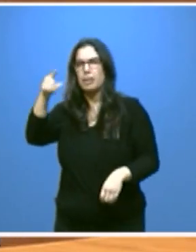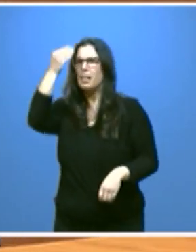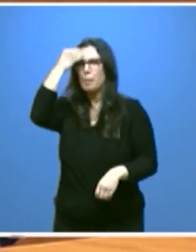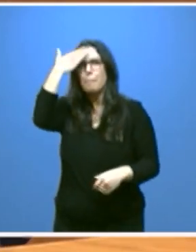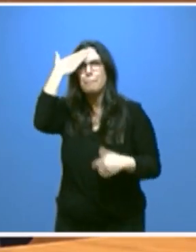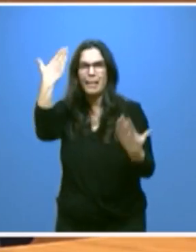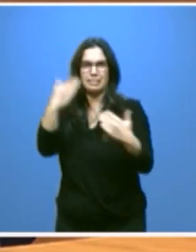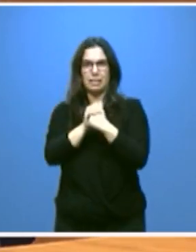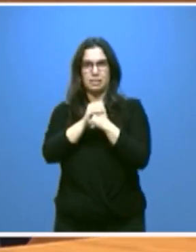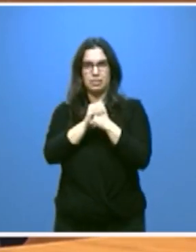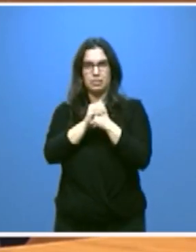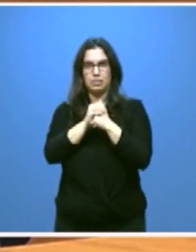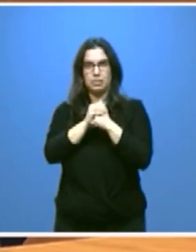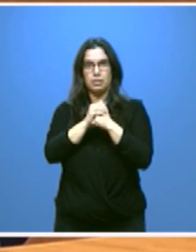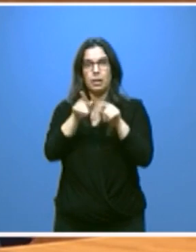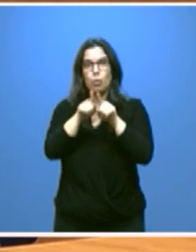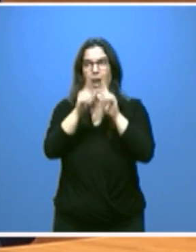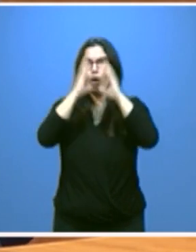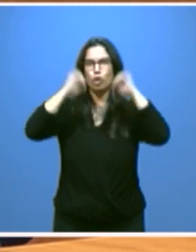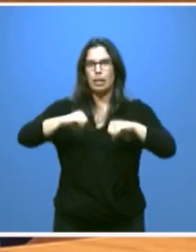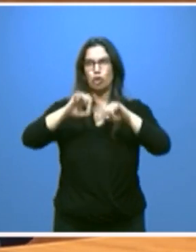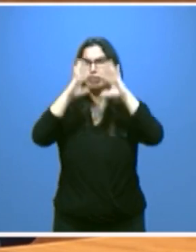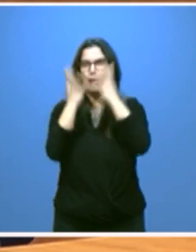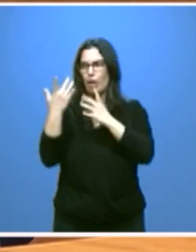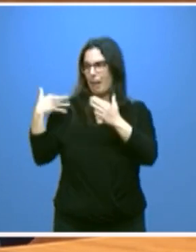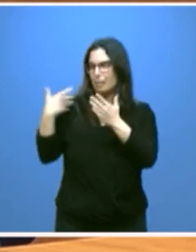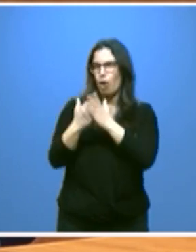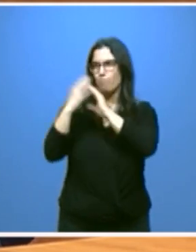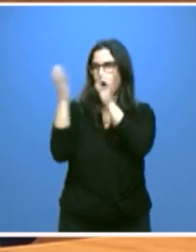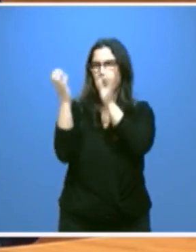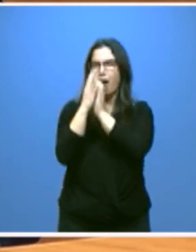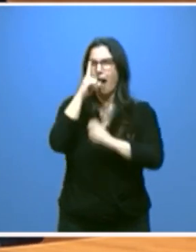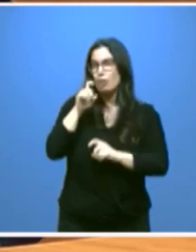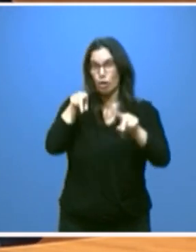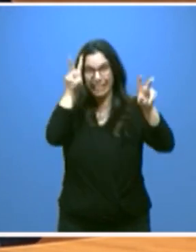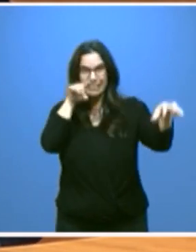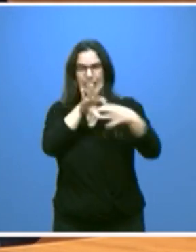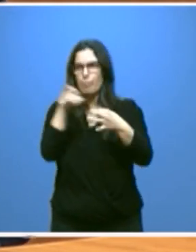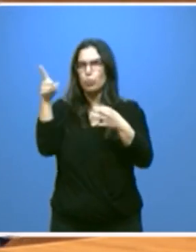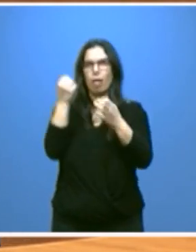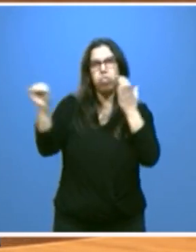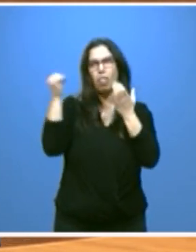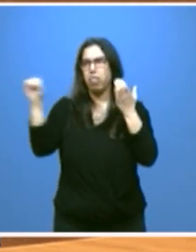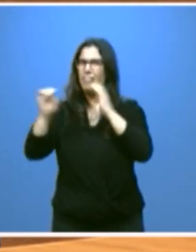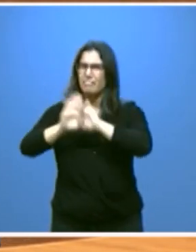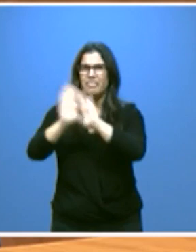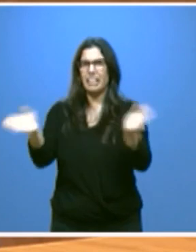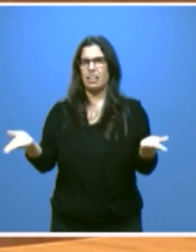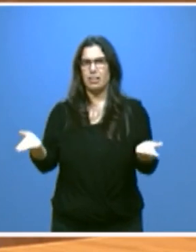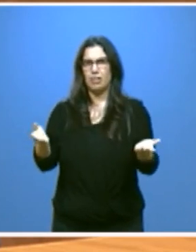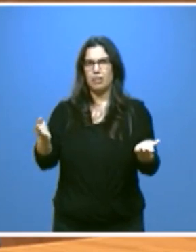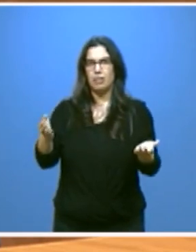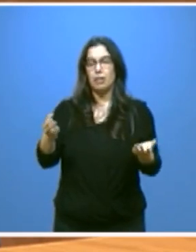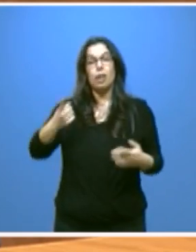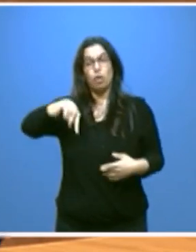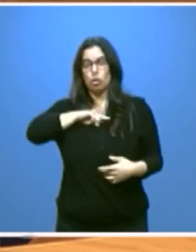razón no abandonen los diferentes consensos que hemos acordado durante años y hemos creado en esta comunidad ya les adelantamos que